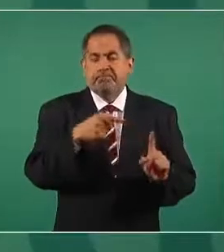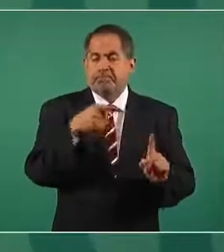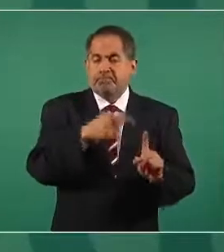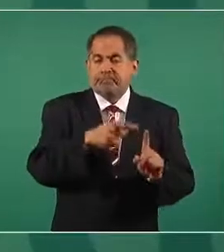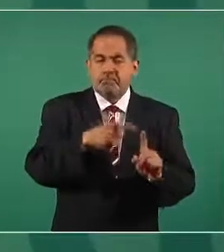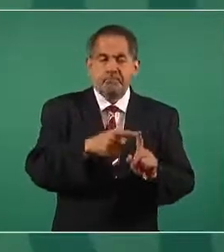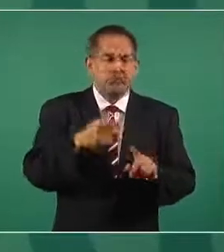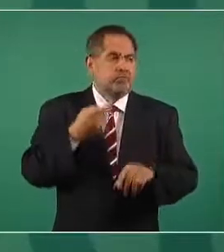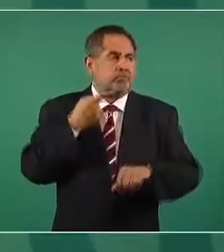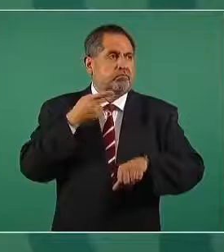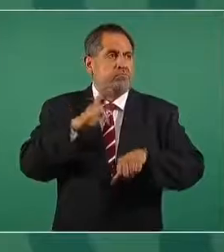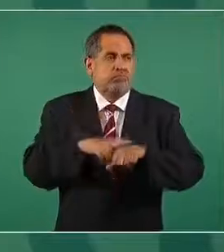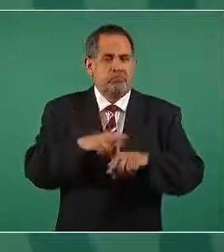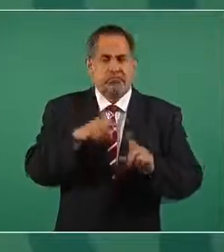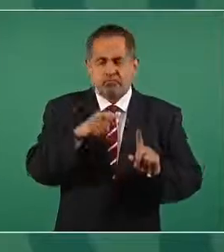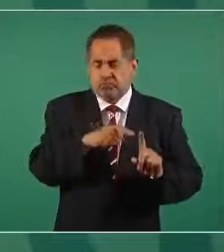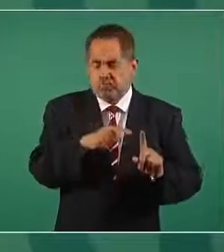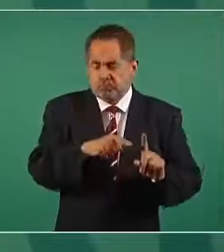un procurador